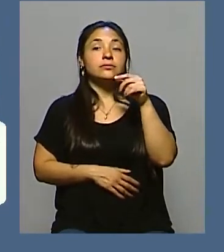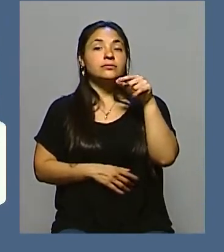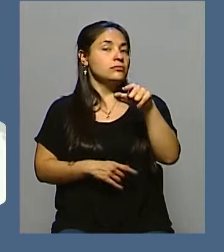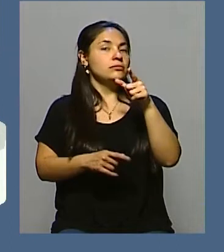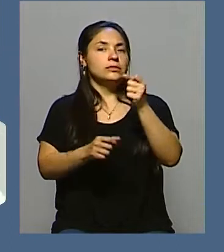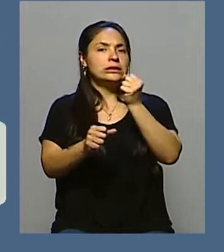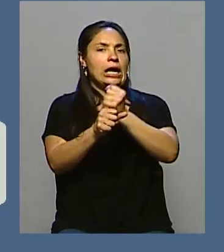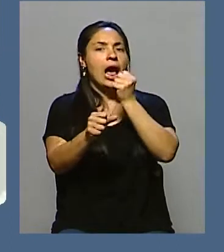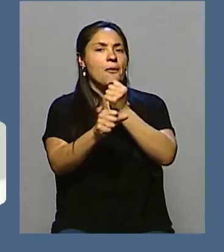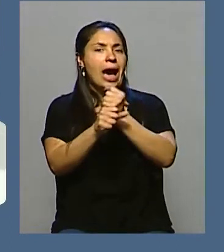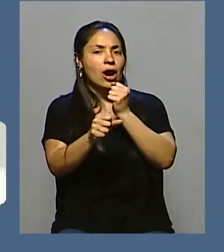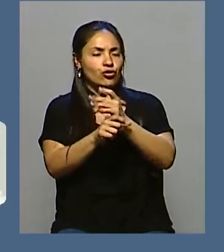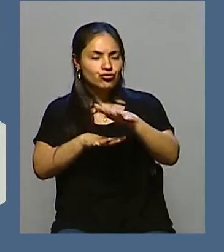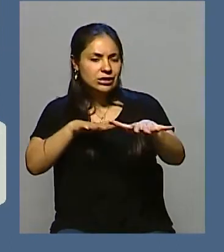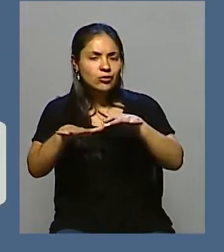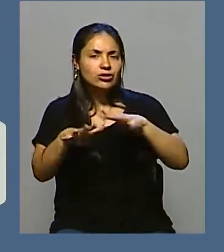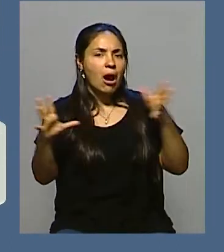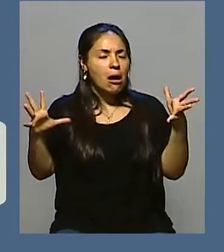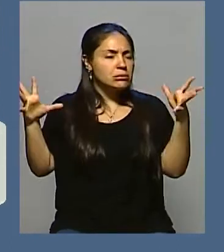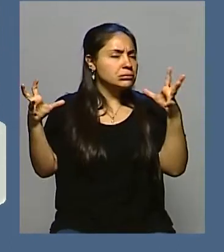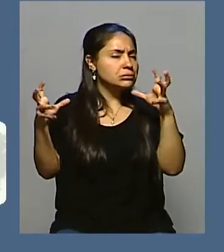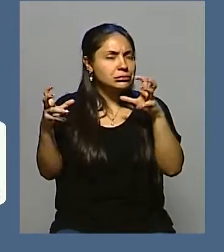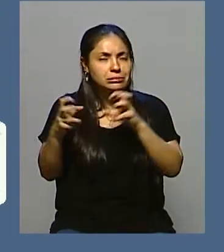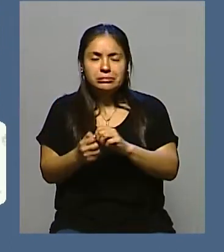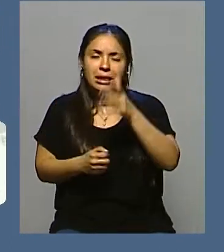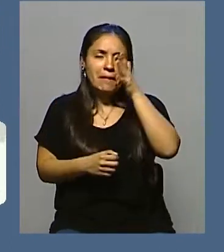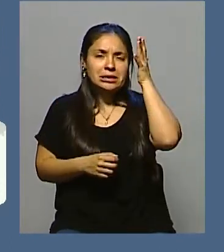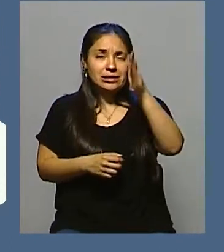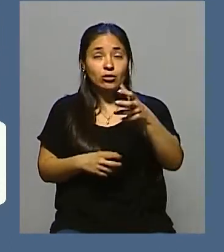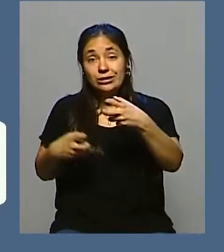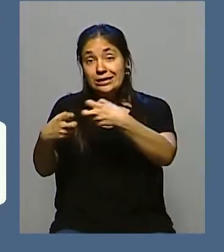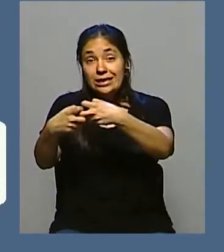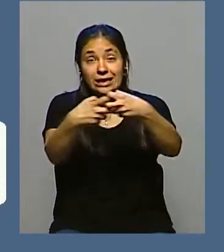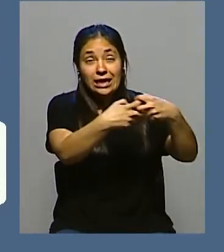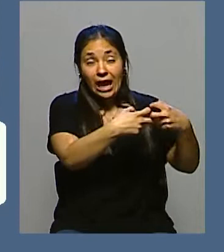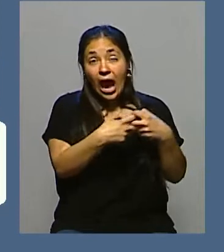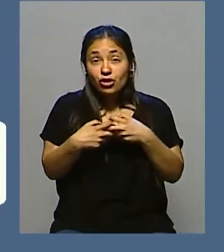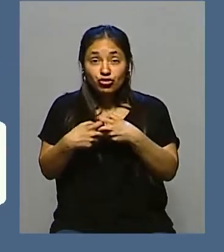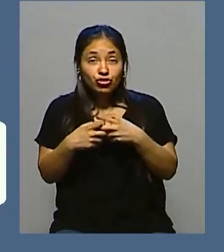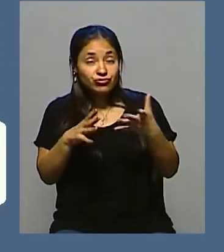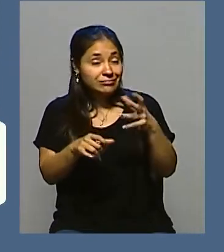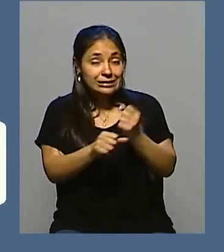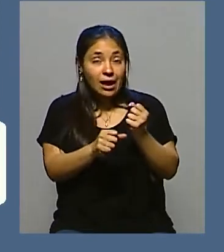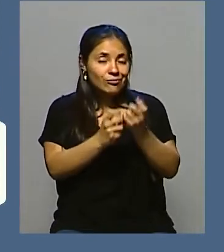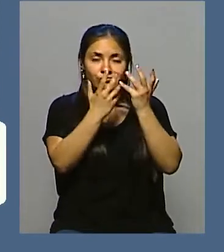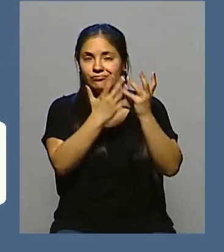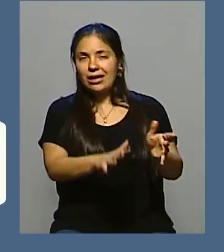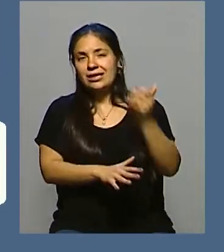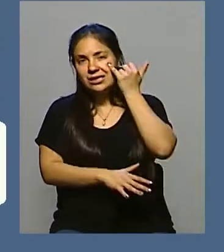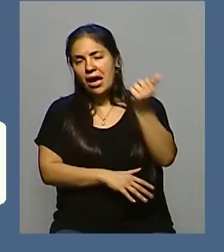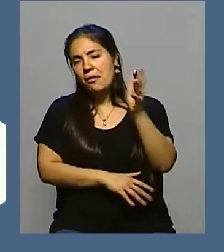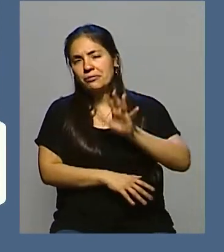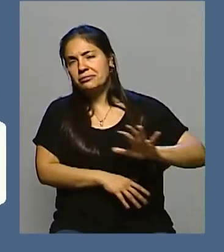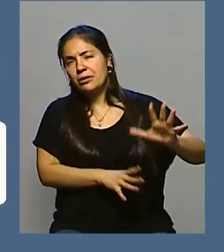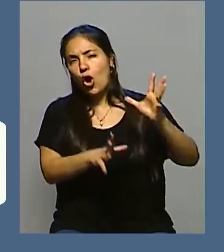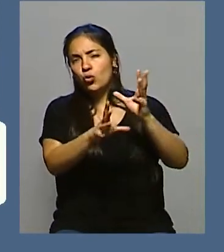se han empeorado de forma impresionante, donde los gremios han perdido su función prácticamente